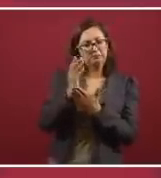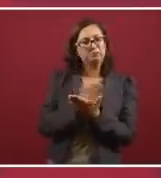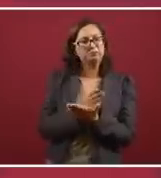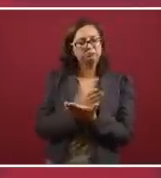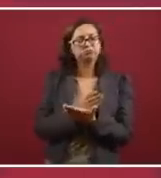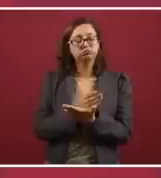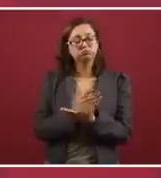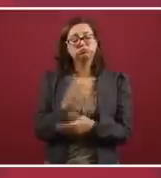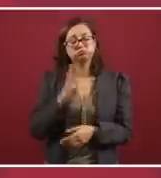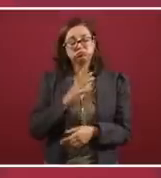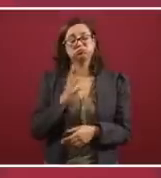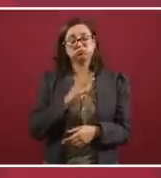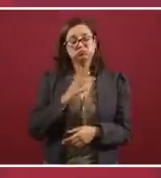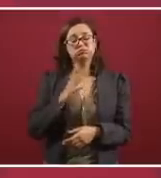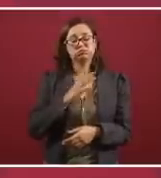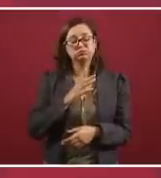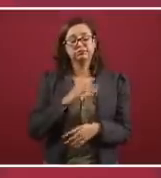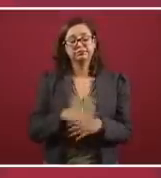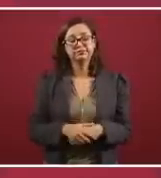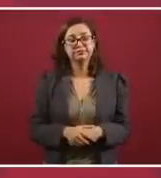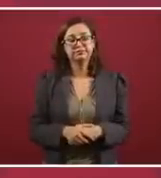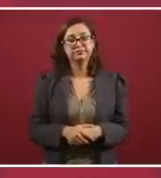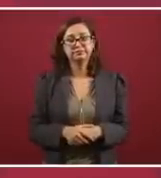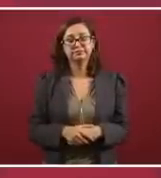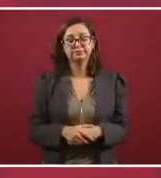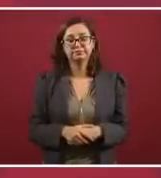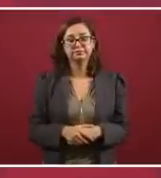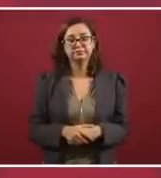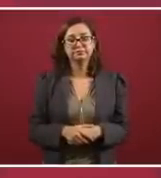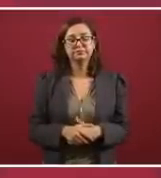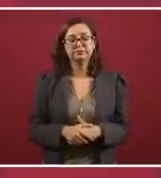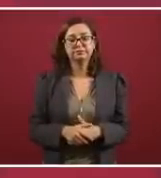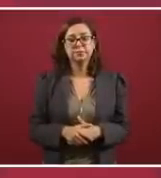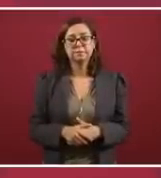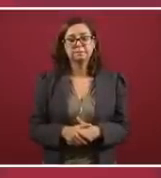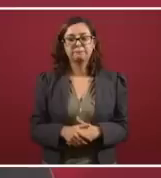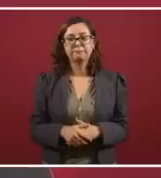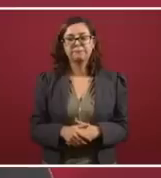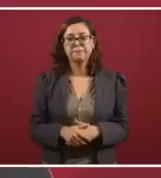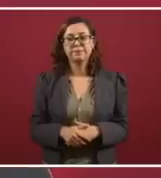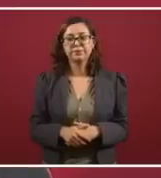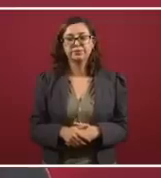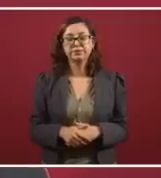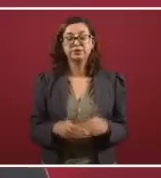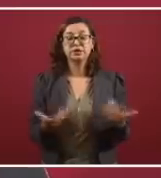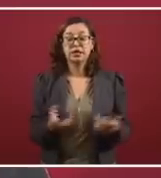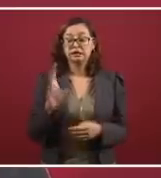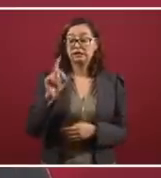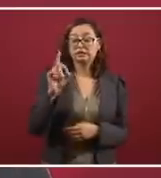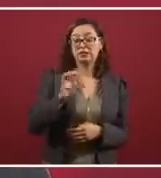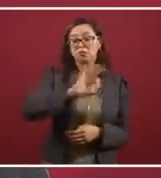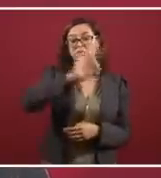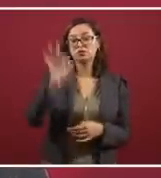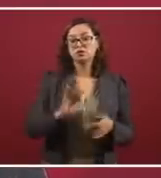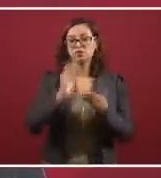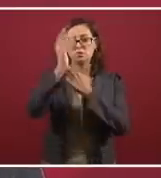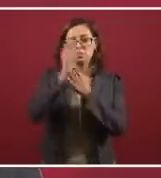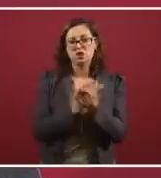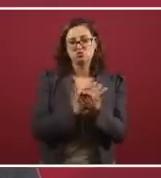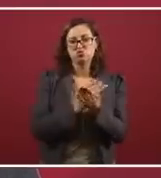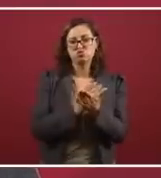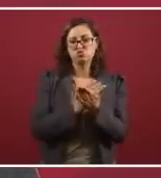utilidades de manera general de más del 30%.